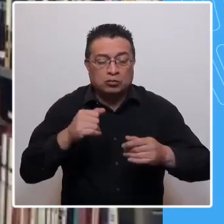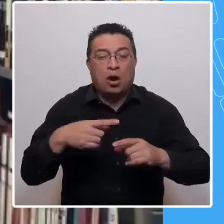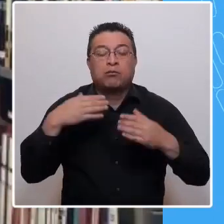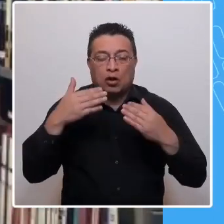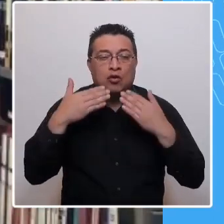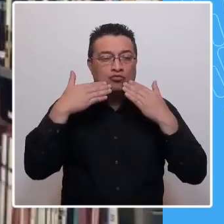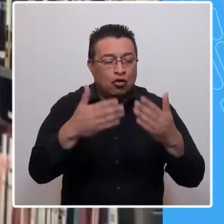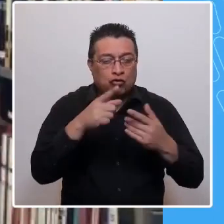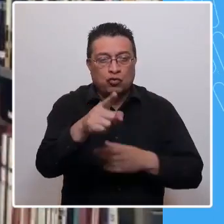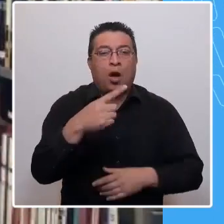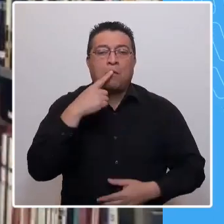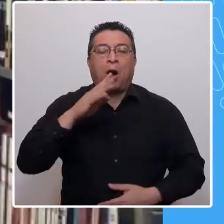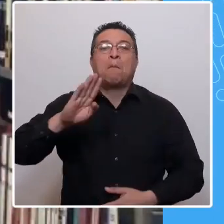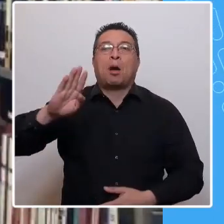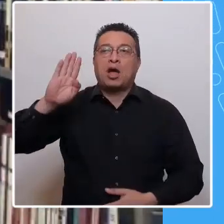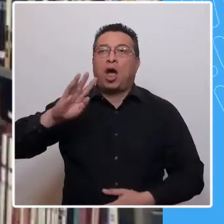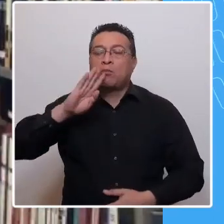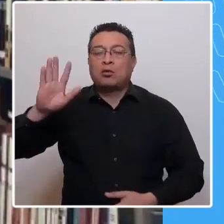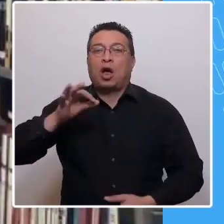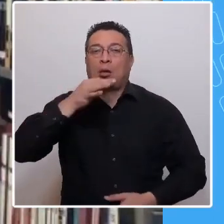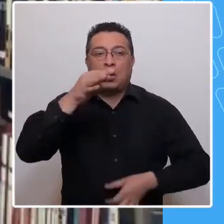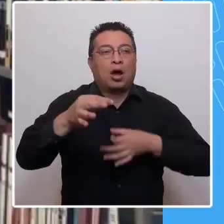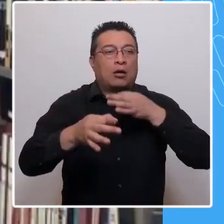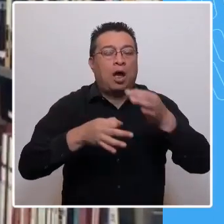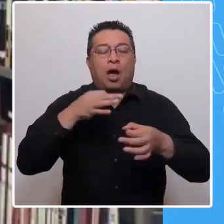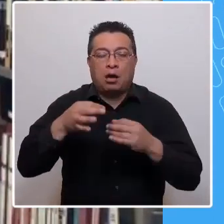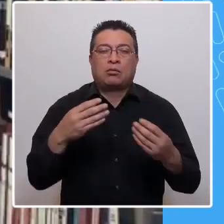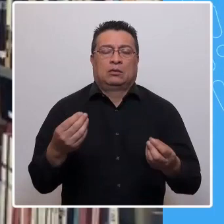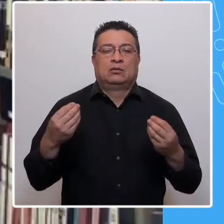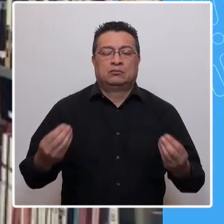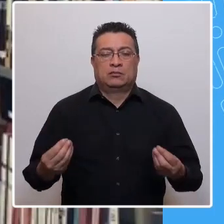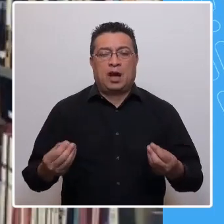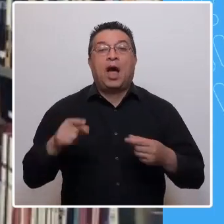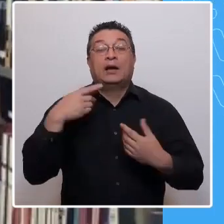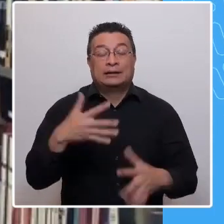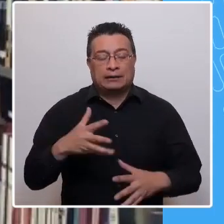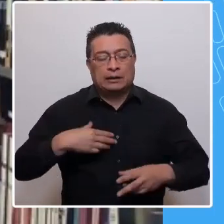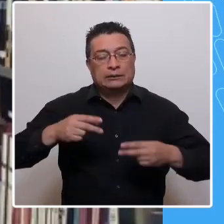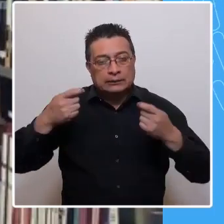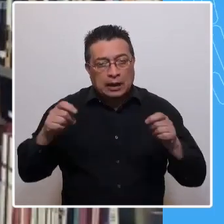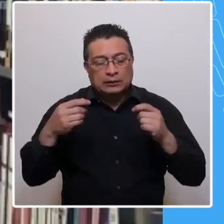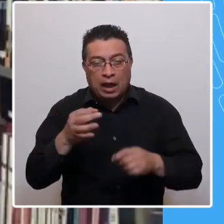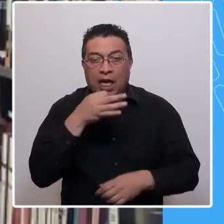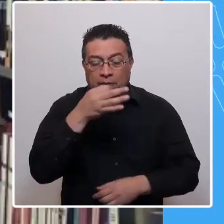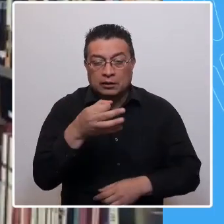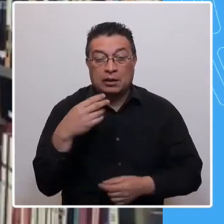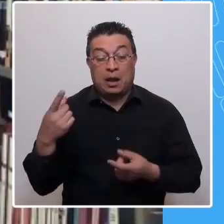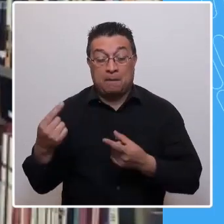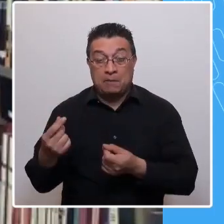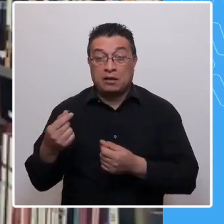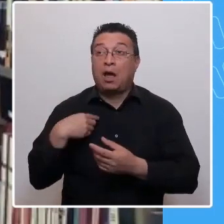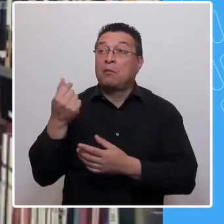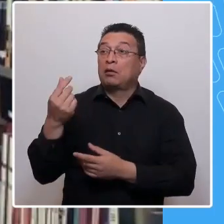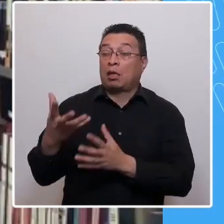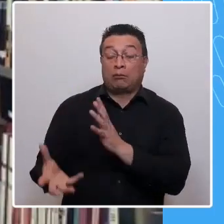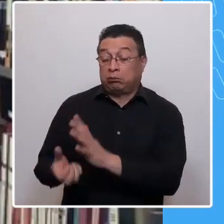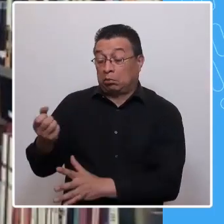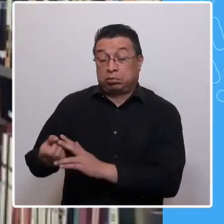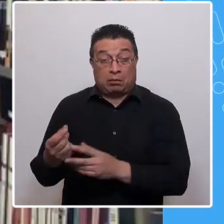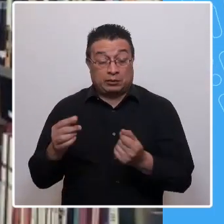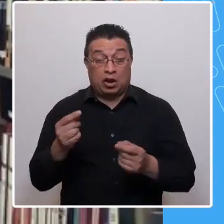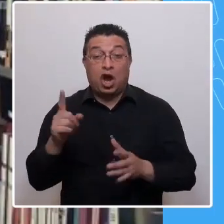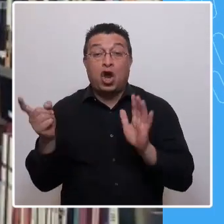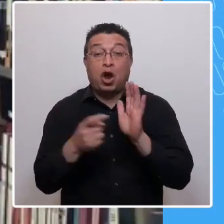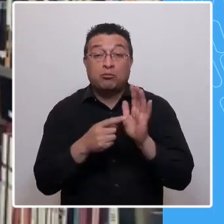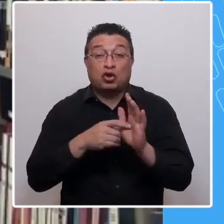han prometido y seguirán prometiendo a las personas. Hemos tratado de explicar que la plata no sale de los árboles y que el impuesto a los superricos